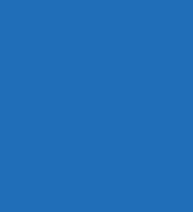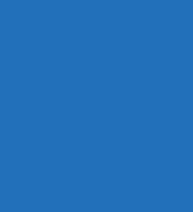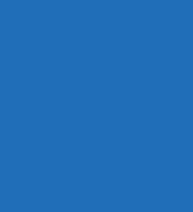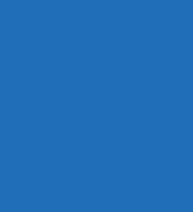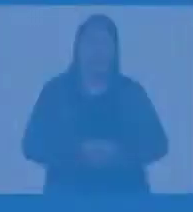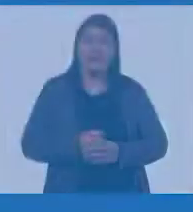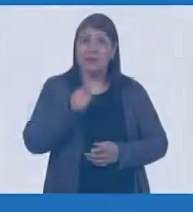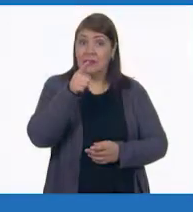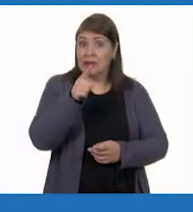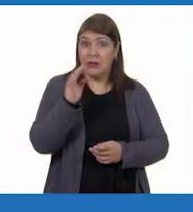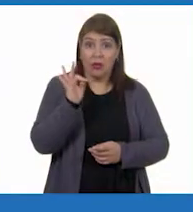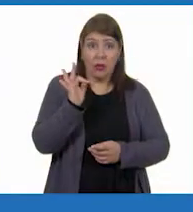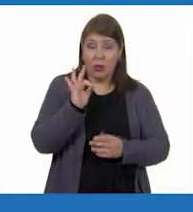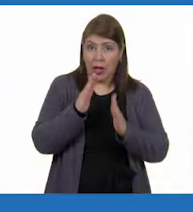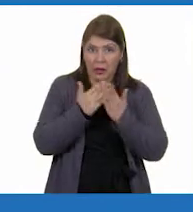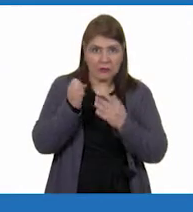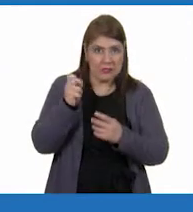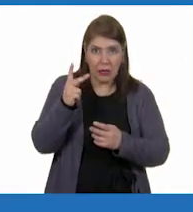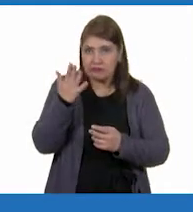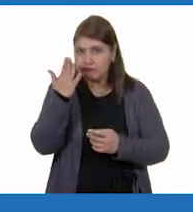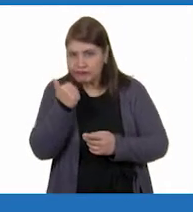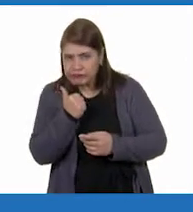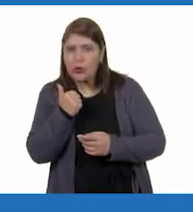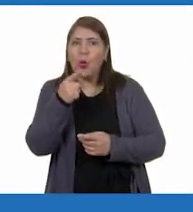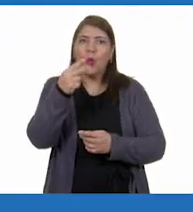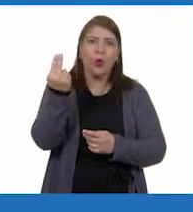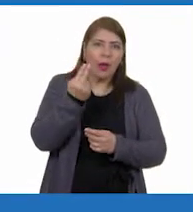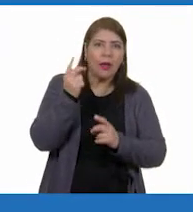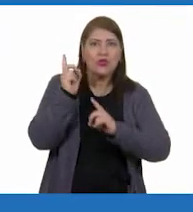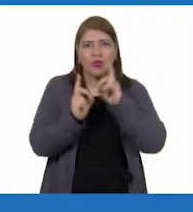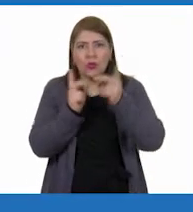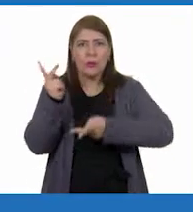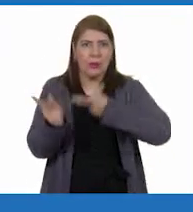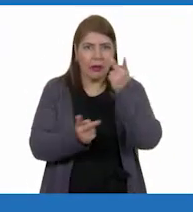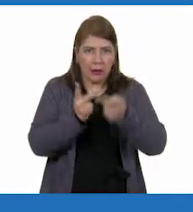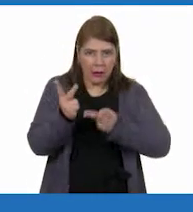Si necesitas ayuda para resolver tus dudas, contáctanos.